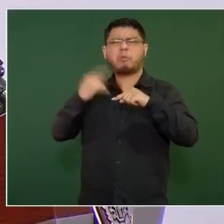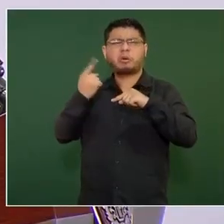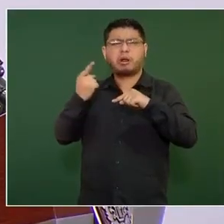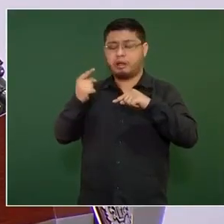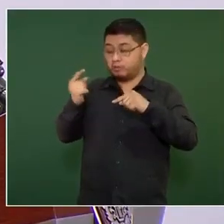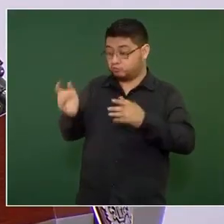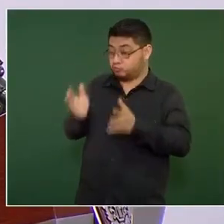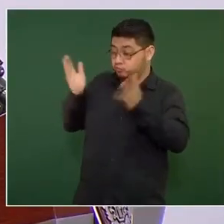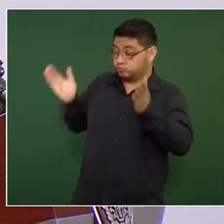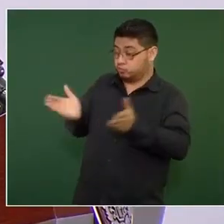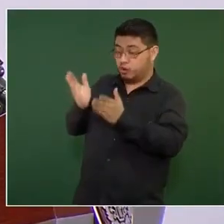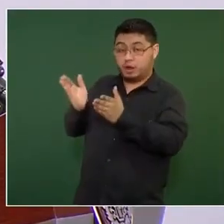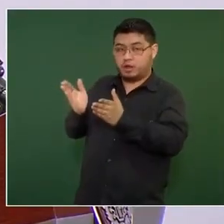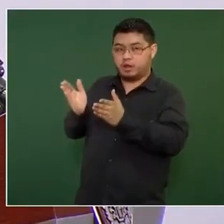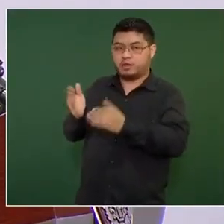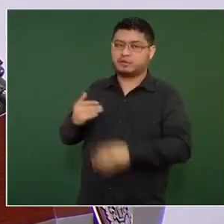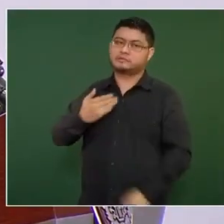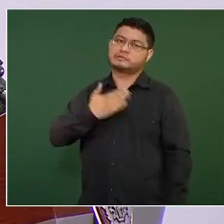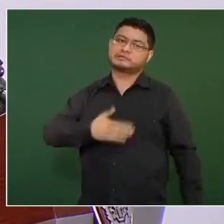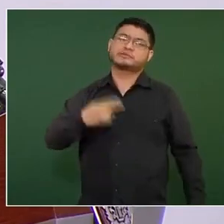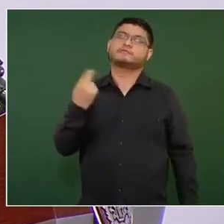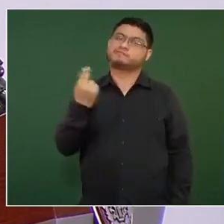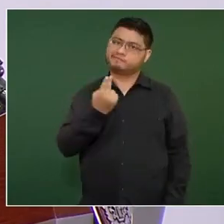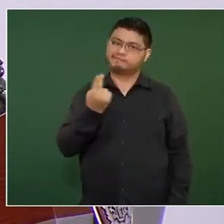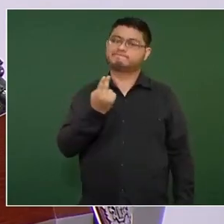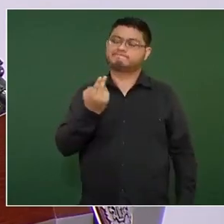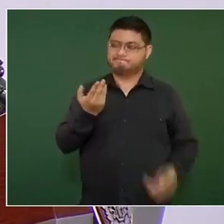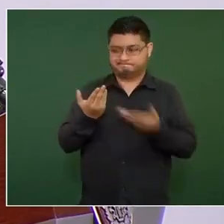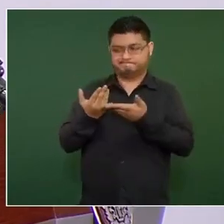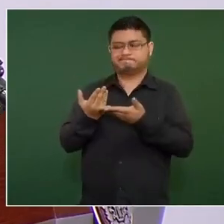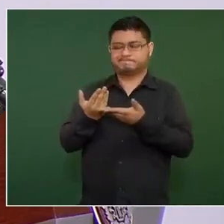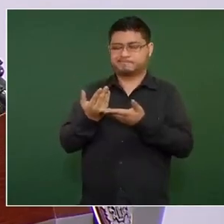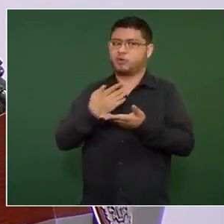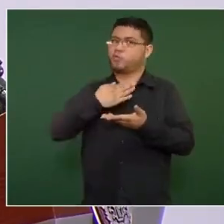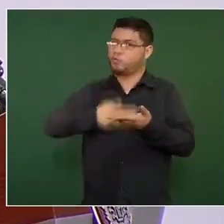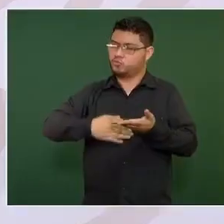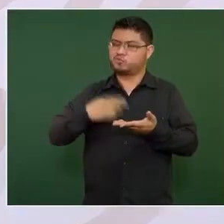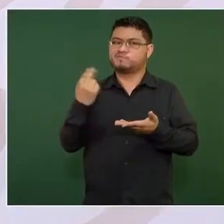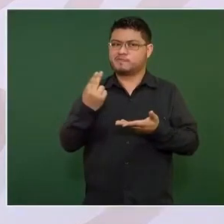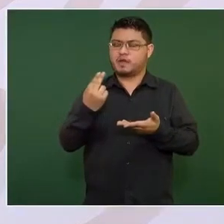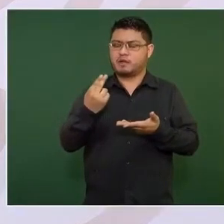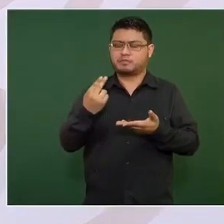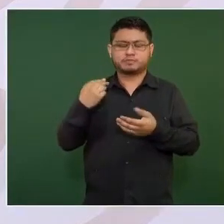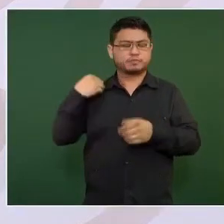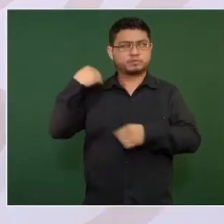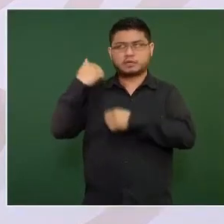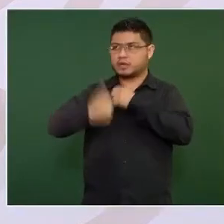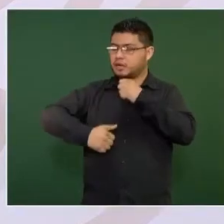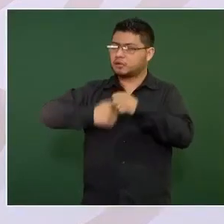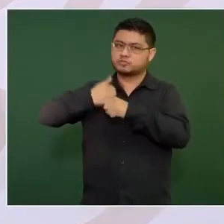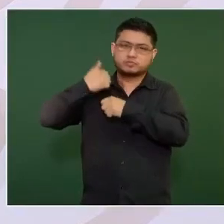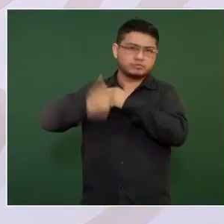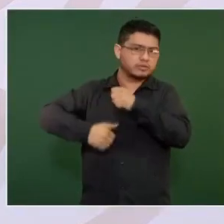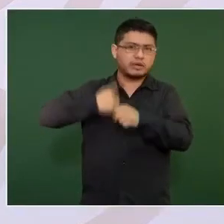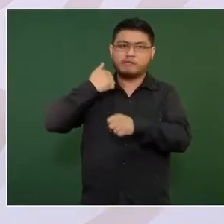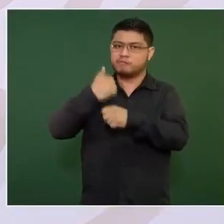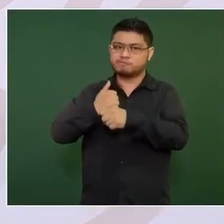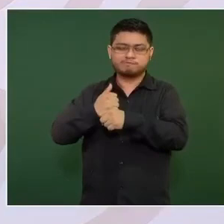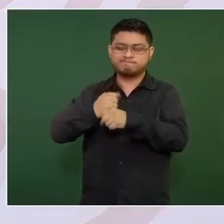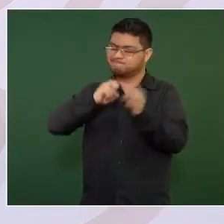era justo y necesario. Mucho tiempo de abandono del sureste.